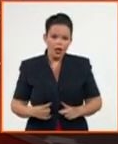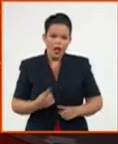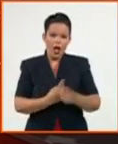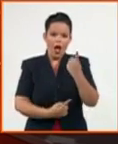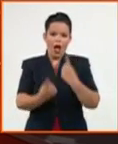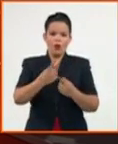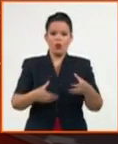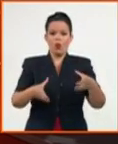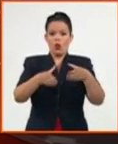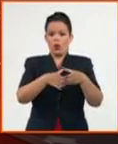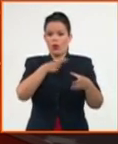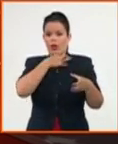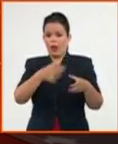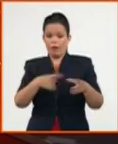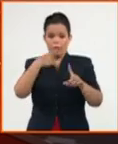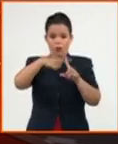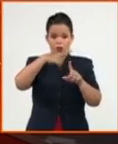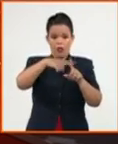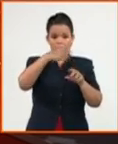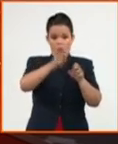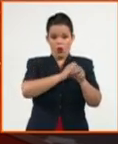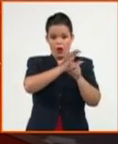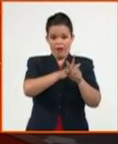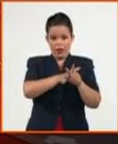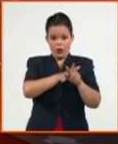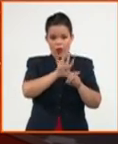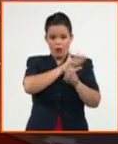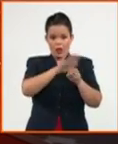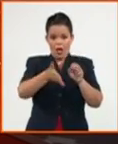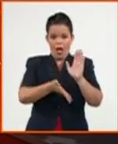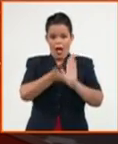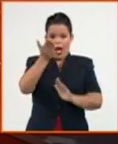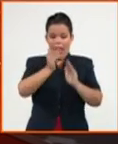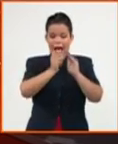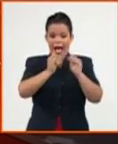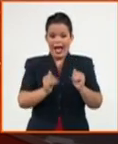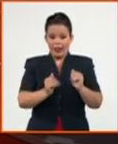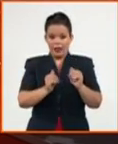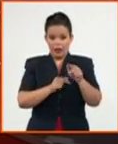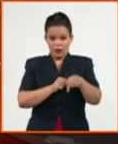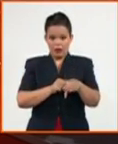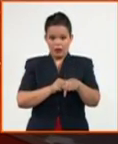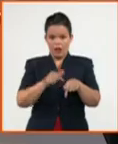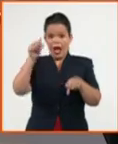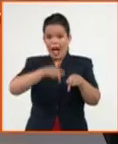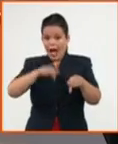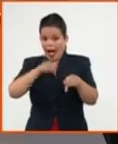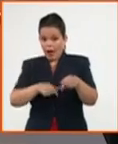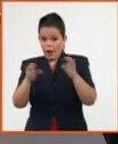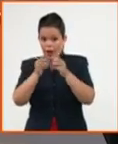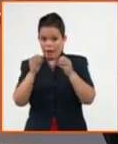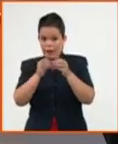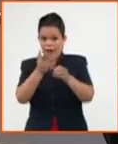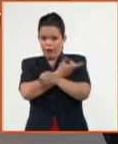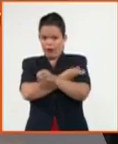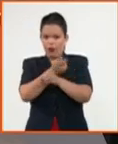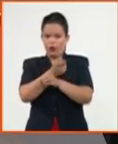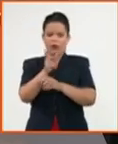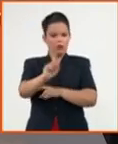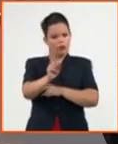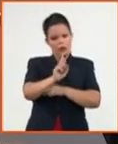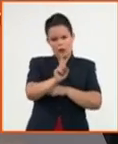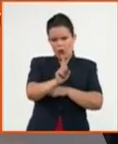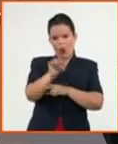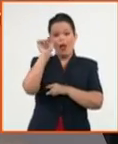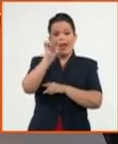estos serán vacunados como convalecientes en las próximas semanas ya bueno aquí se va a explicar nosotros conocemos ha explicado también en